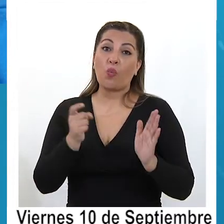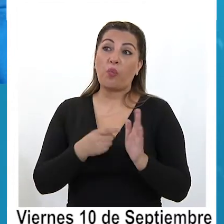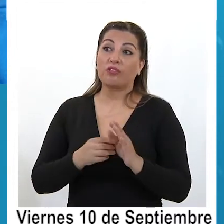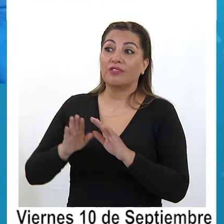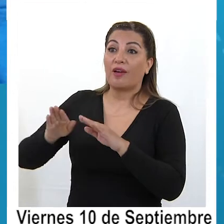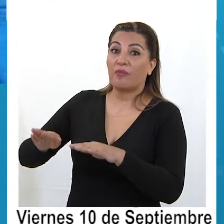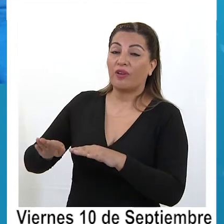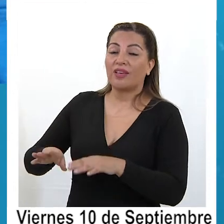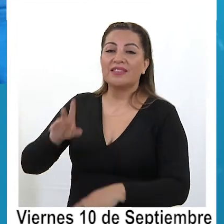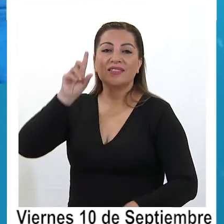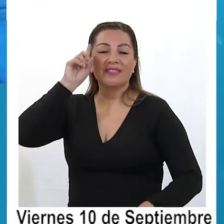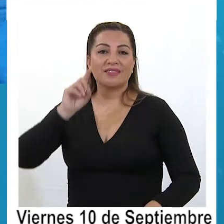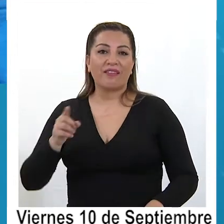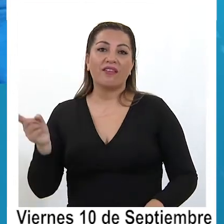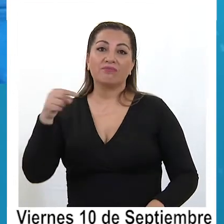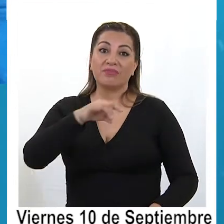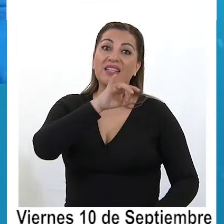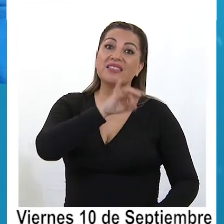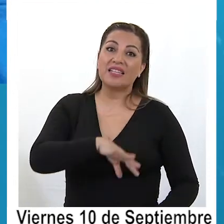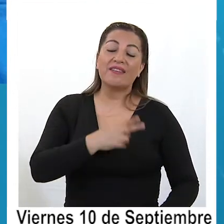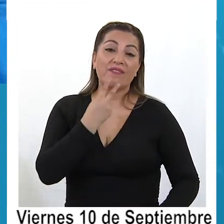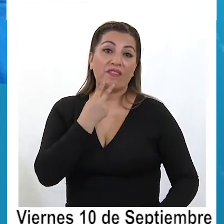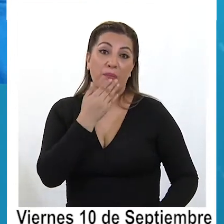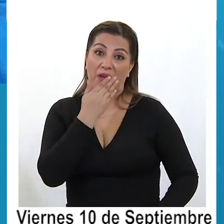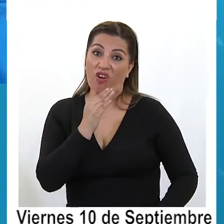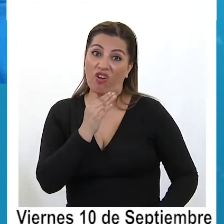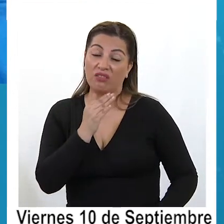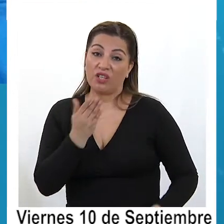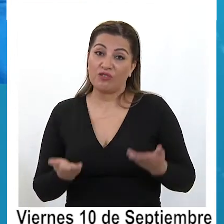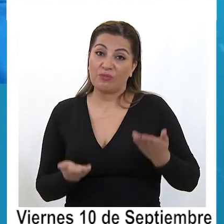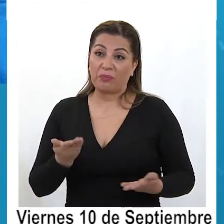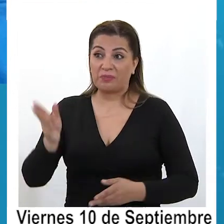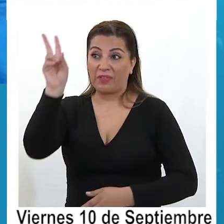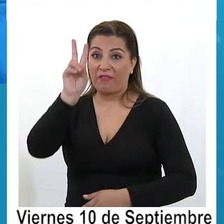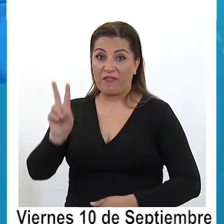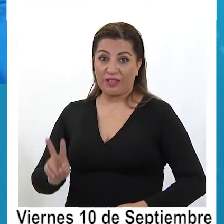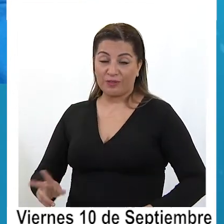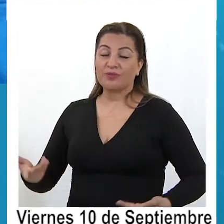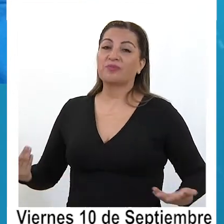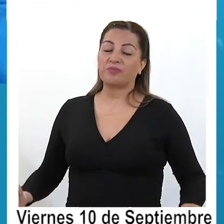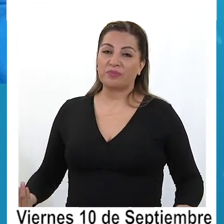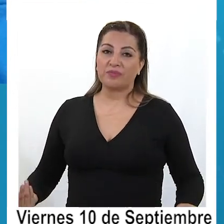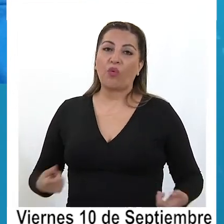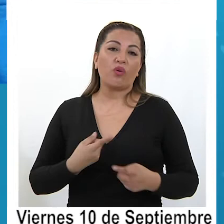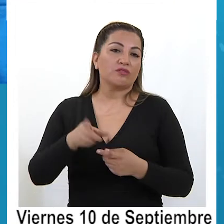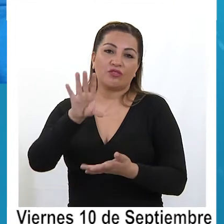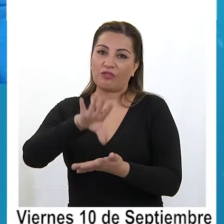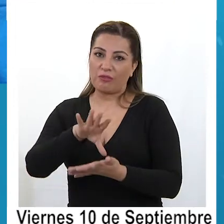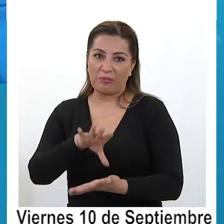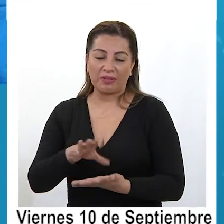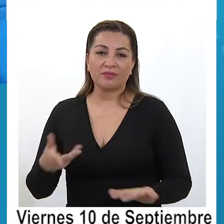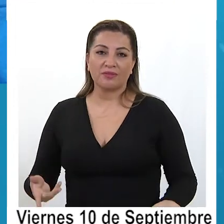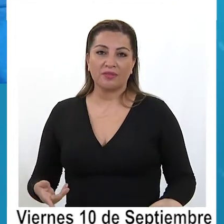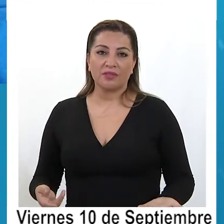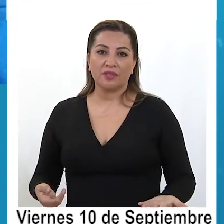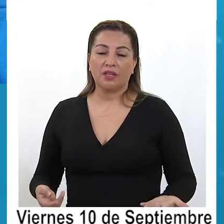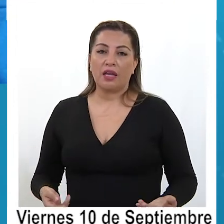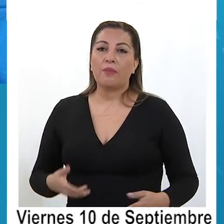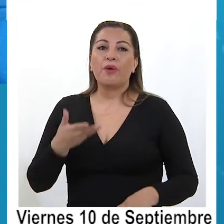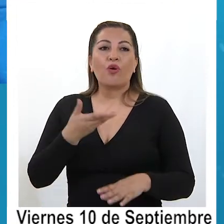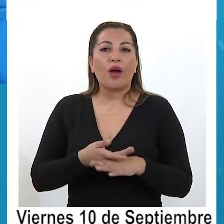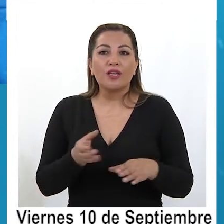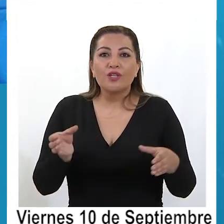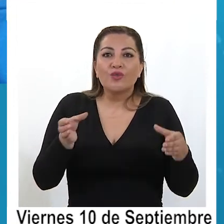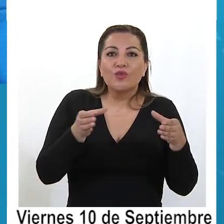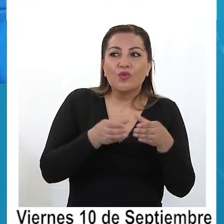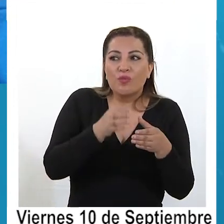que definitivamente van a estar aquí mejor que allá. Lamentablemente, esta intencionalidad ha sido captada por todas estas bandas y que operan